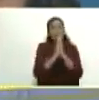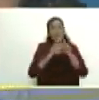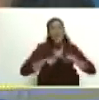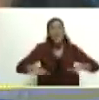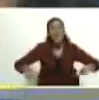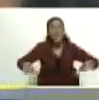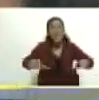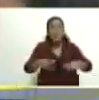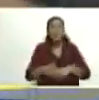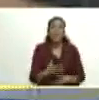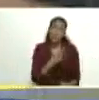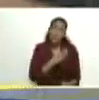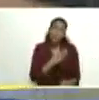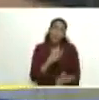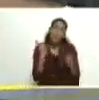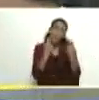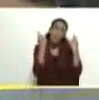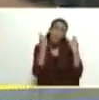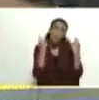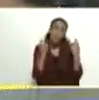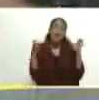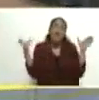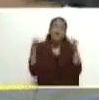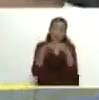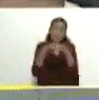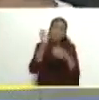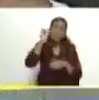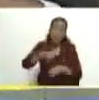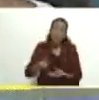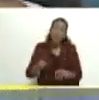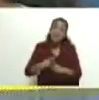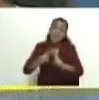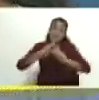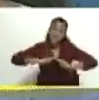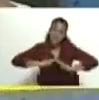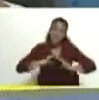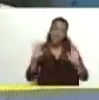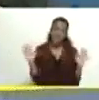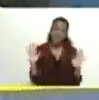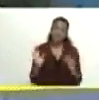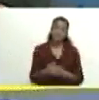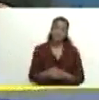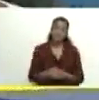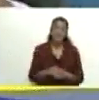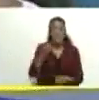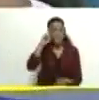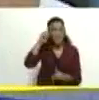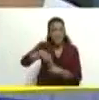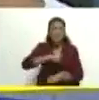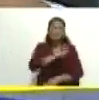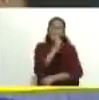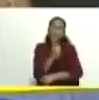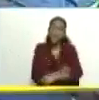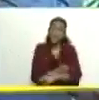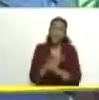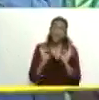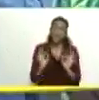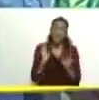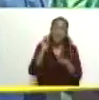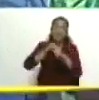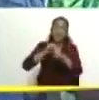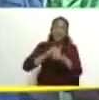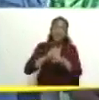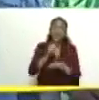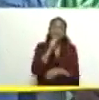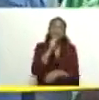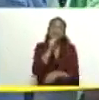nuestro, bueno, nuestro poder popular se tiene que organizar para que nos den respuesta. Claro. Porque ese es el poder en que pero nosotros ibas tenemos a que empoderar aquí.